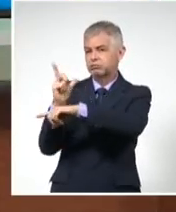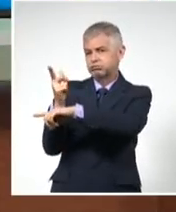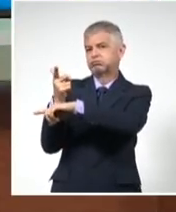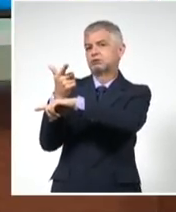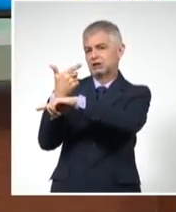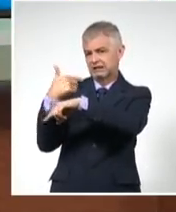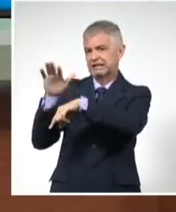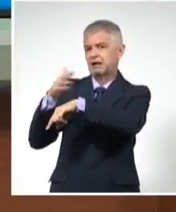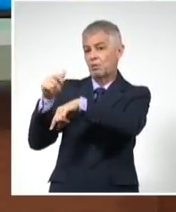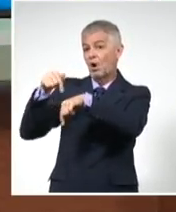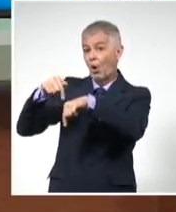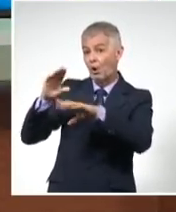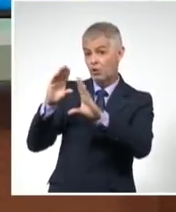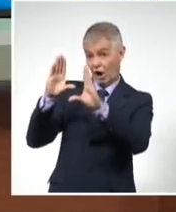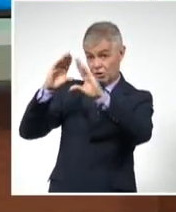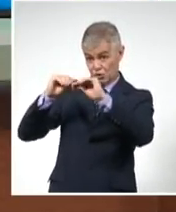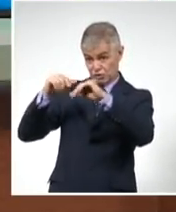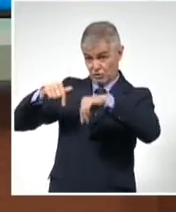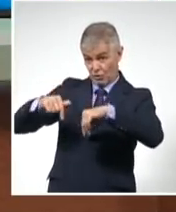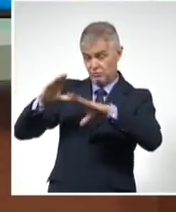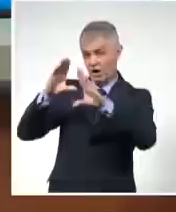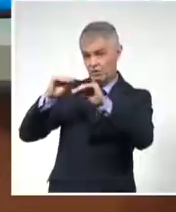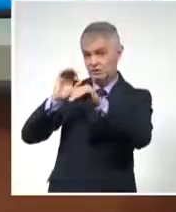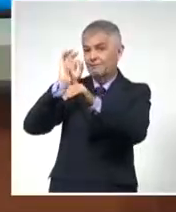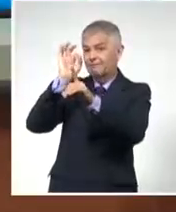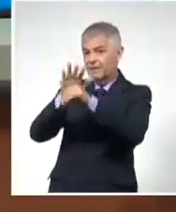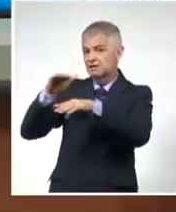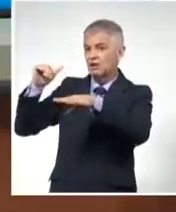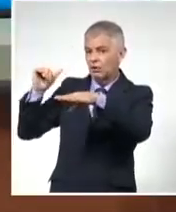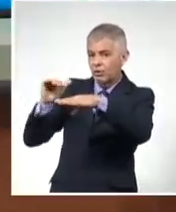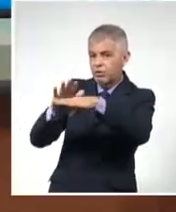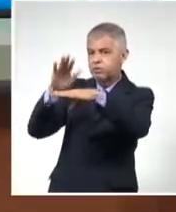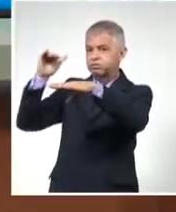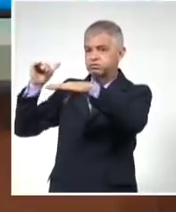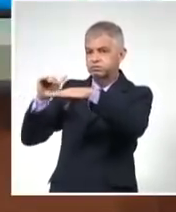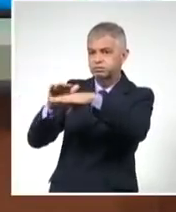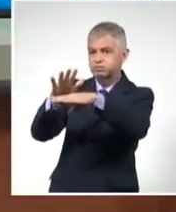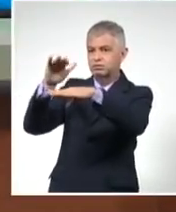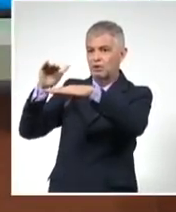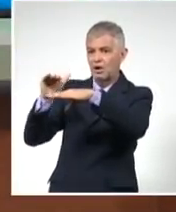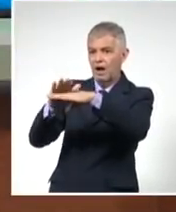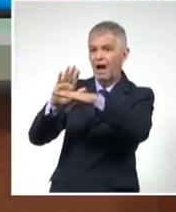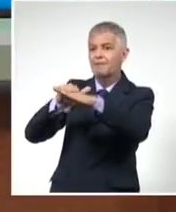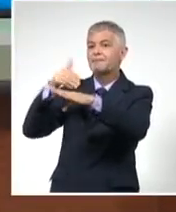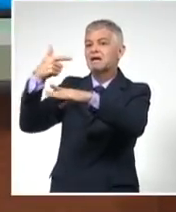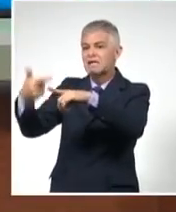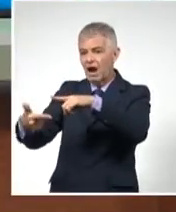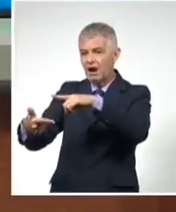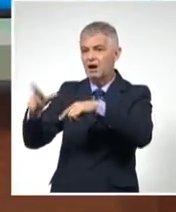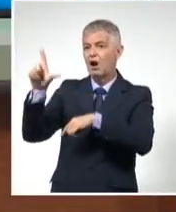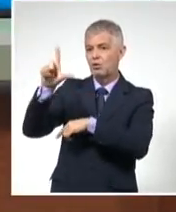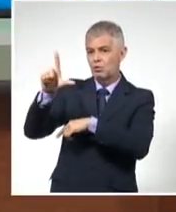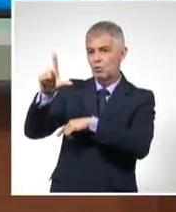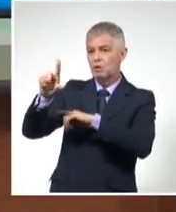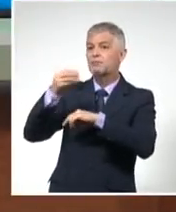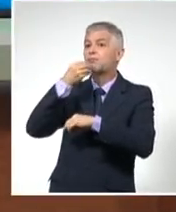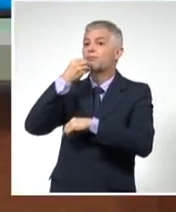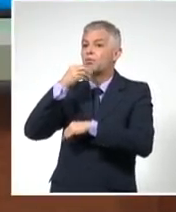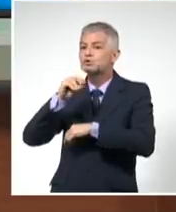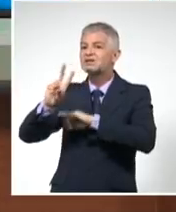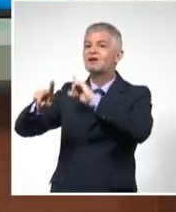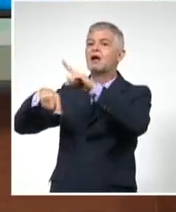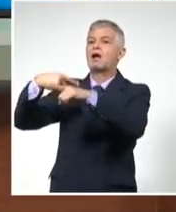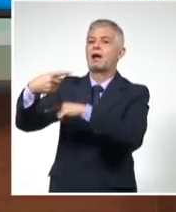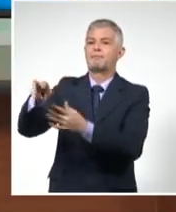tiempo, desde esta noche, que empezarán hasta mañana lunes y posiblemente hasta el martes. Ahora,